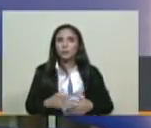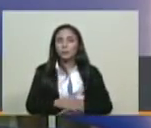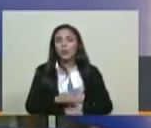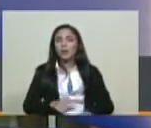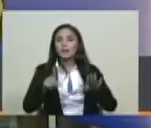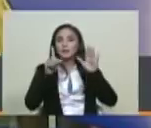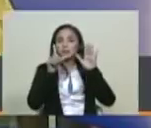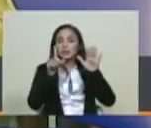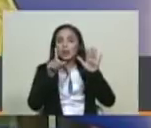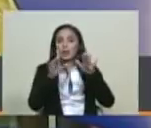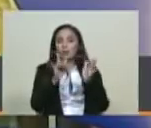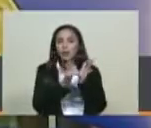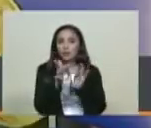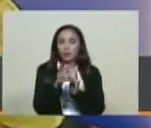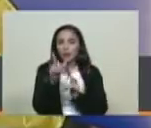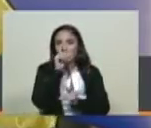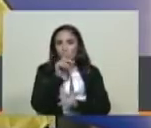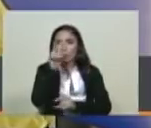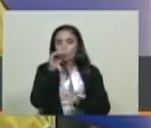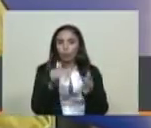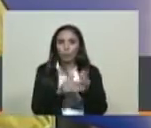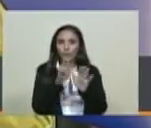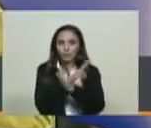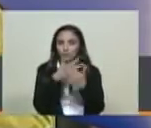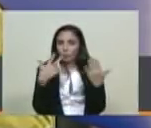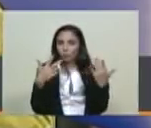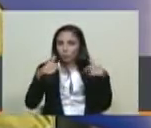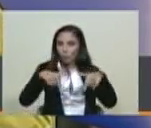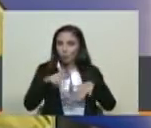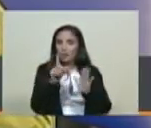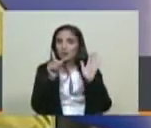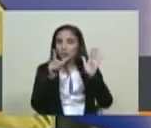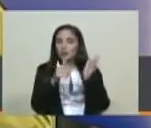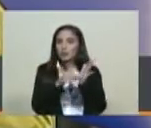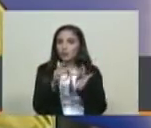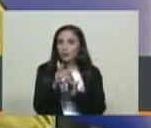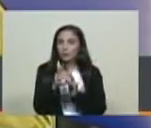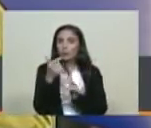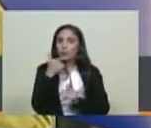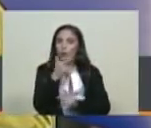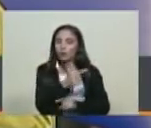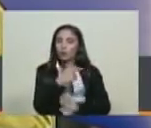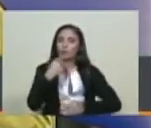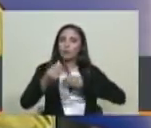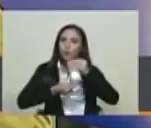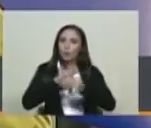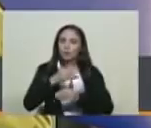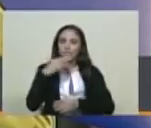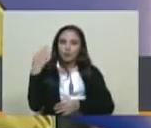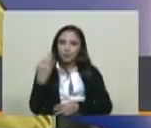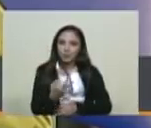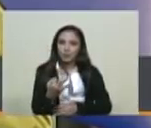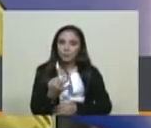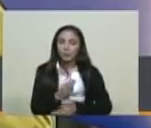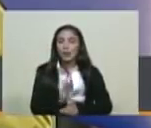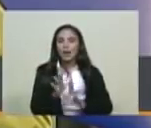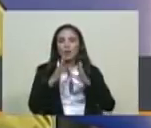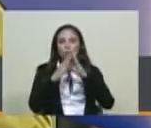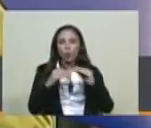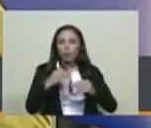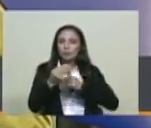6 de abril 2018. Lo digo y así va a ser. Todo lo que le están haciendo a